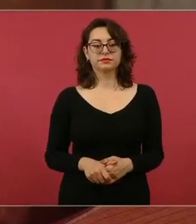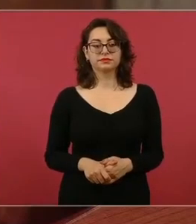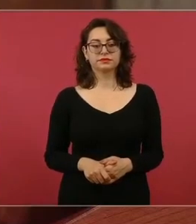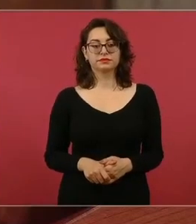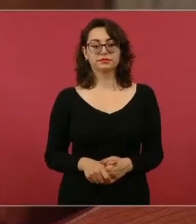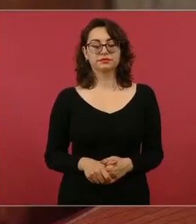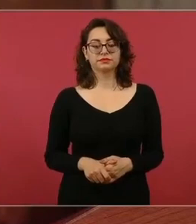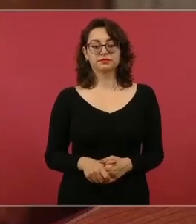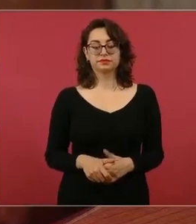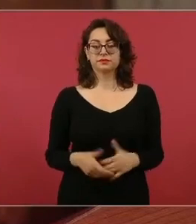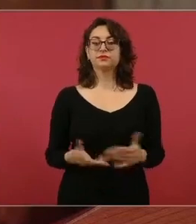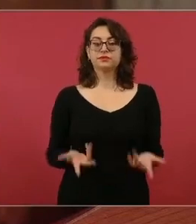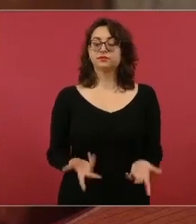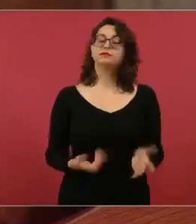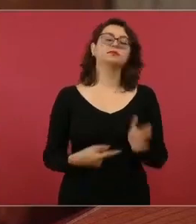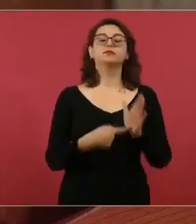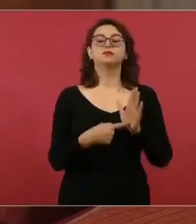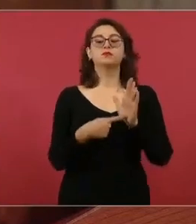Ya conocen